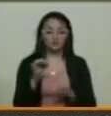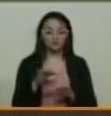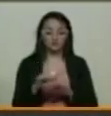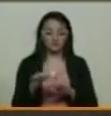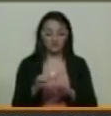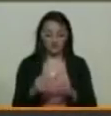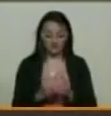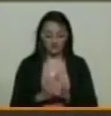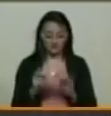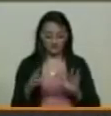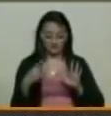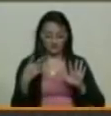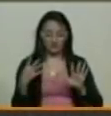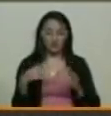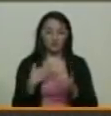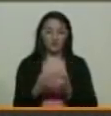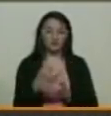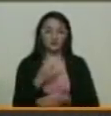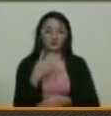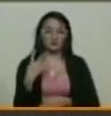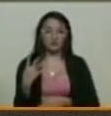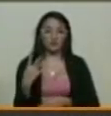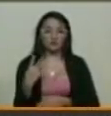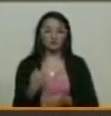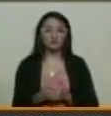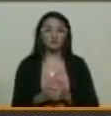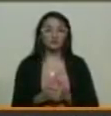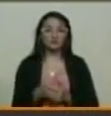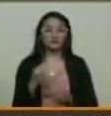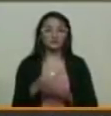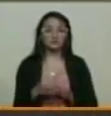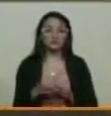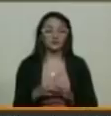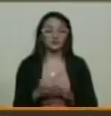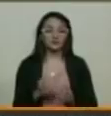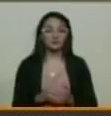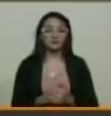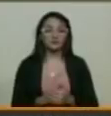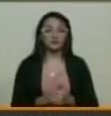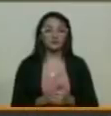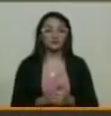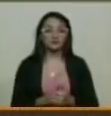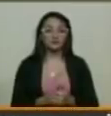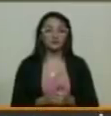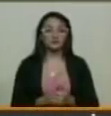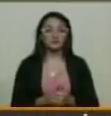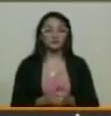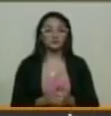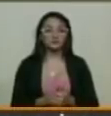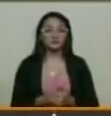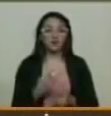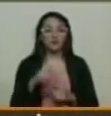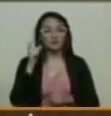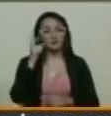será del 19 al 24 de septiembre. Otra